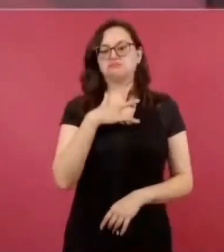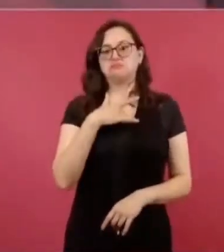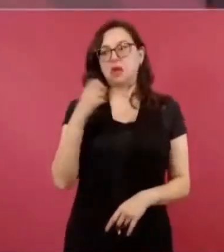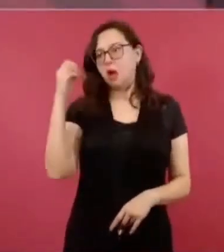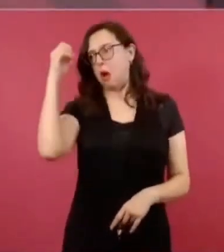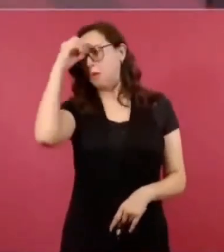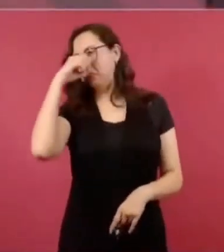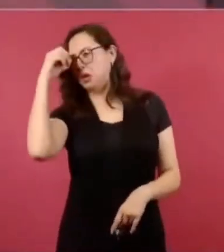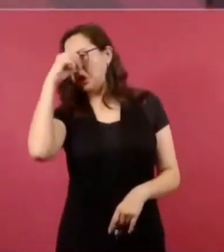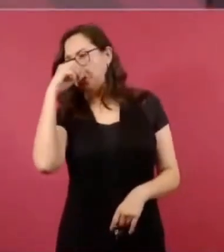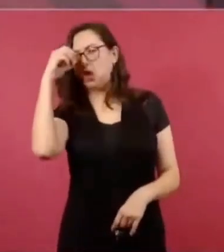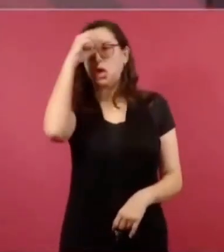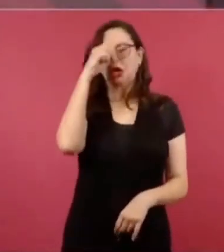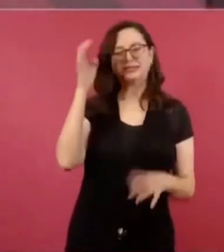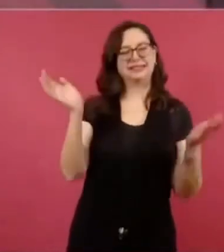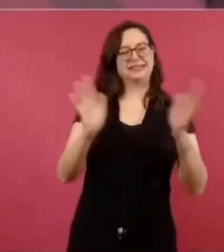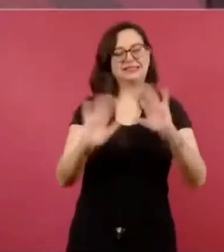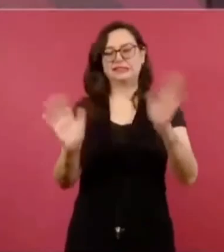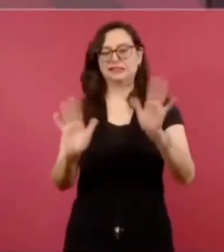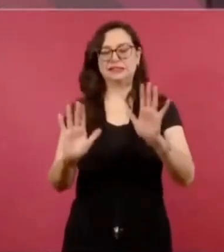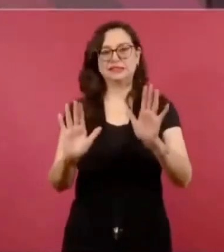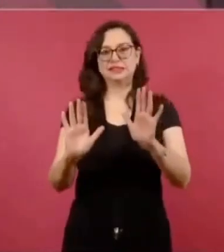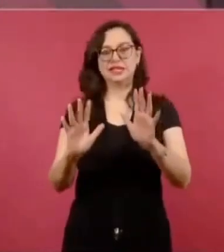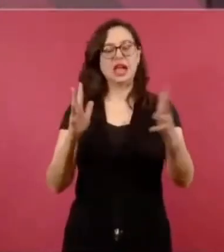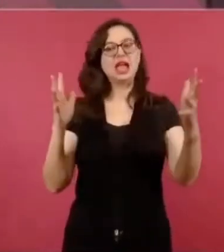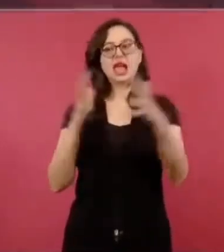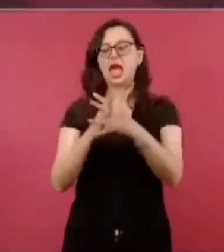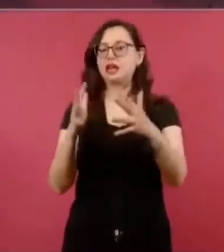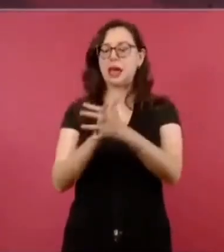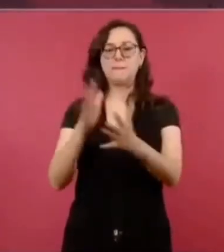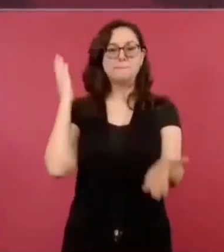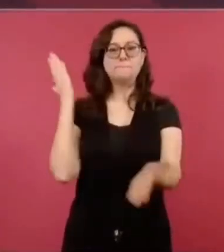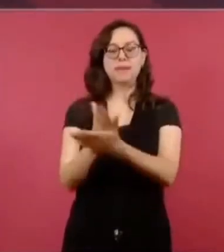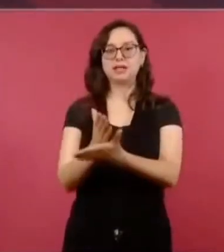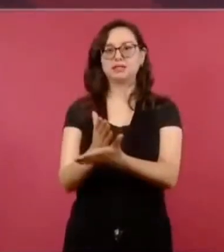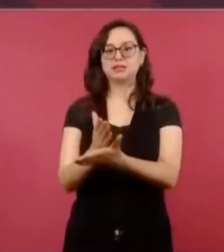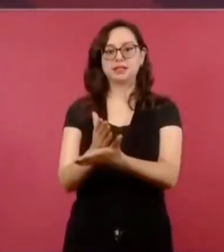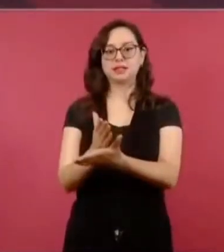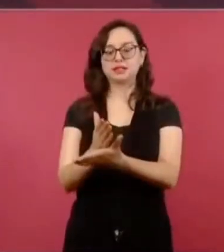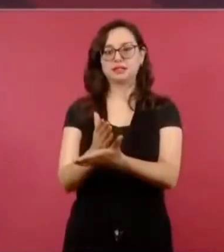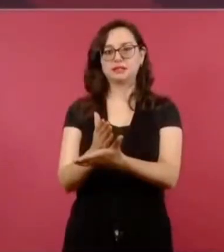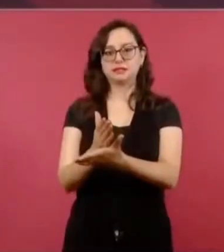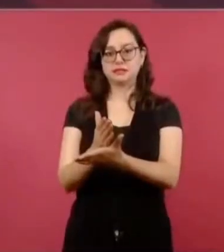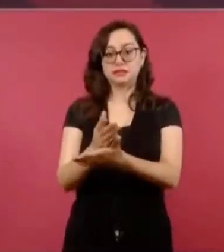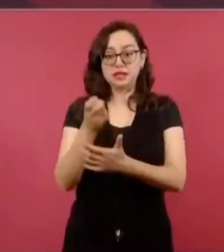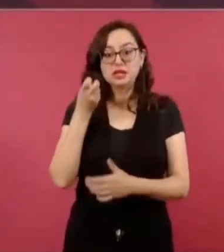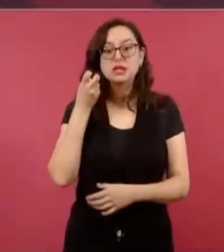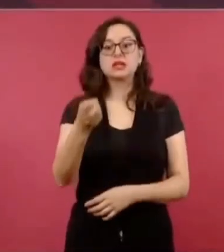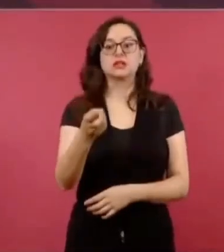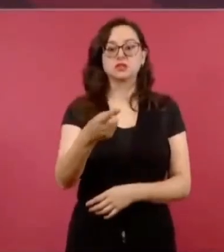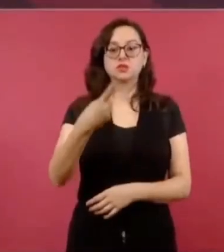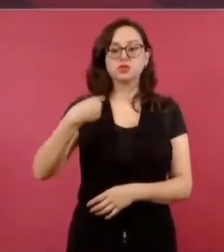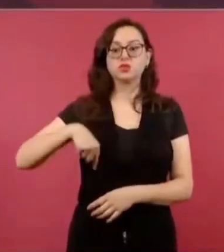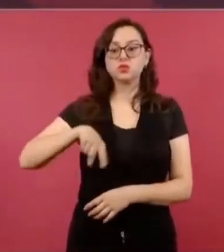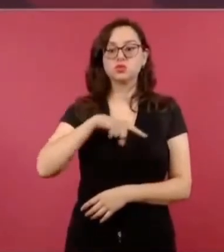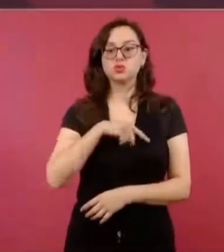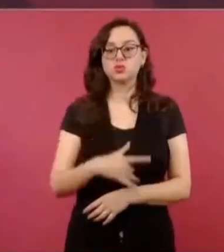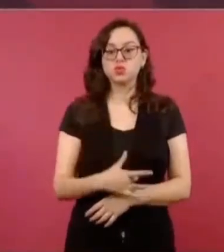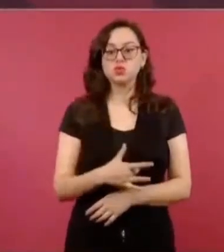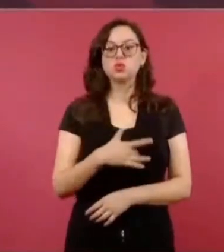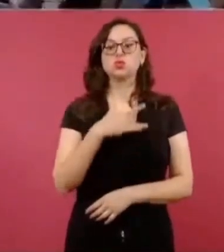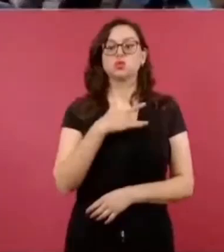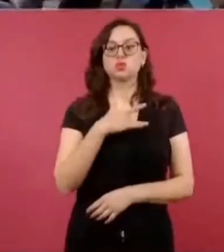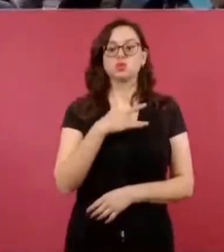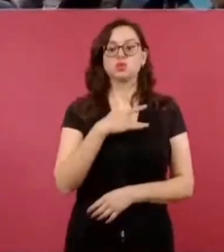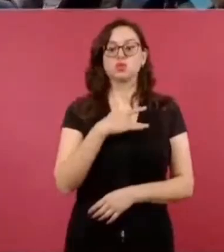Queremos que se detenga la guerra y sentimos que